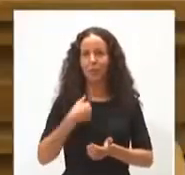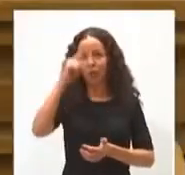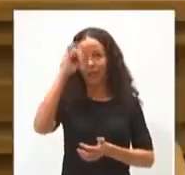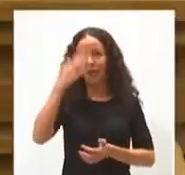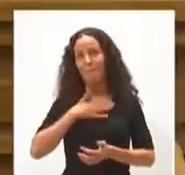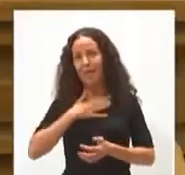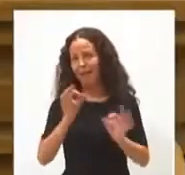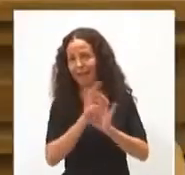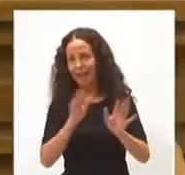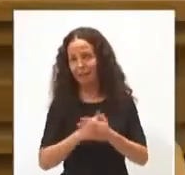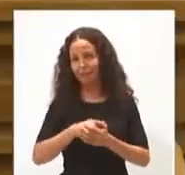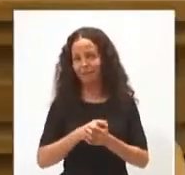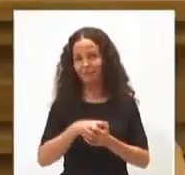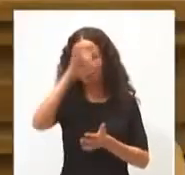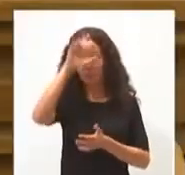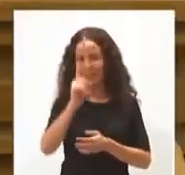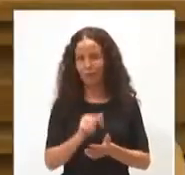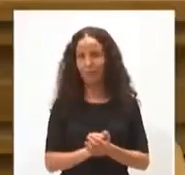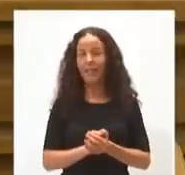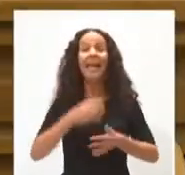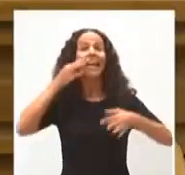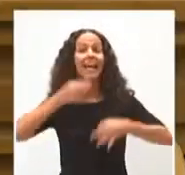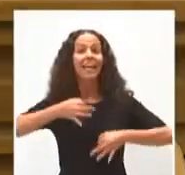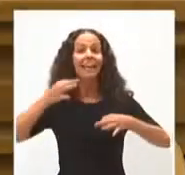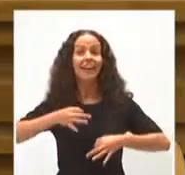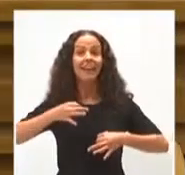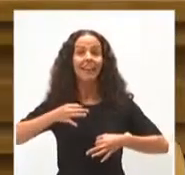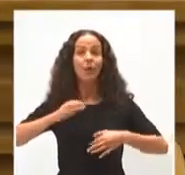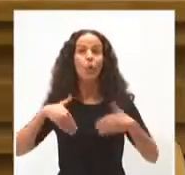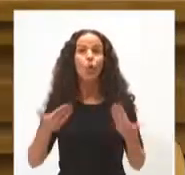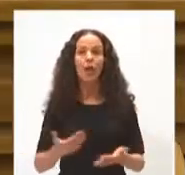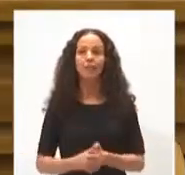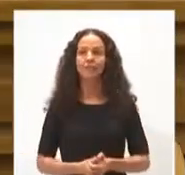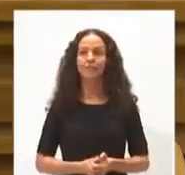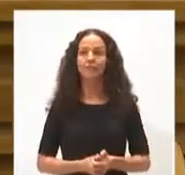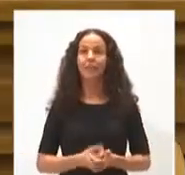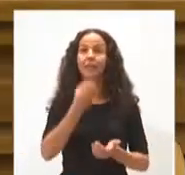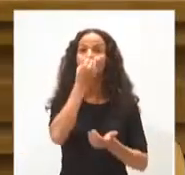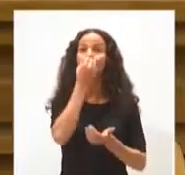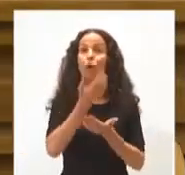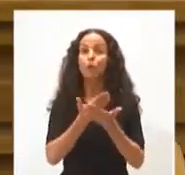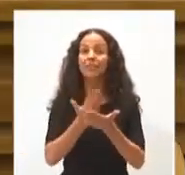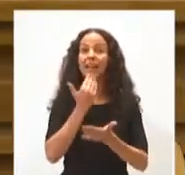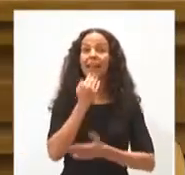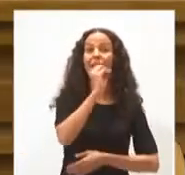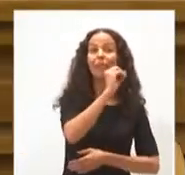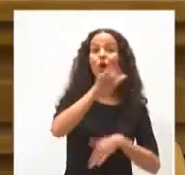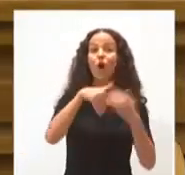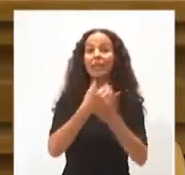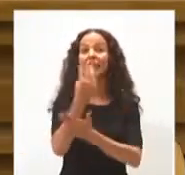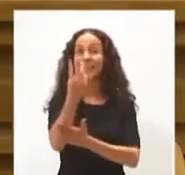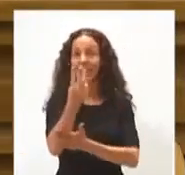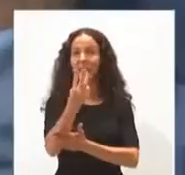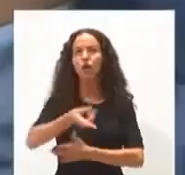bueno la realidad la realidad es que en esta propuesta de 0 3 años nosotros queremos